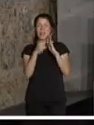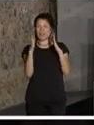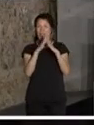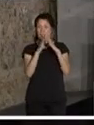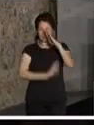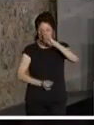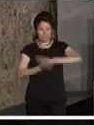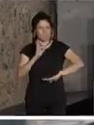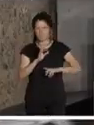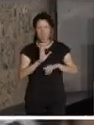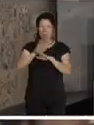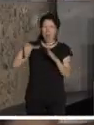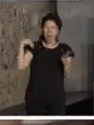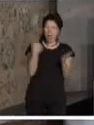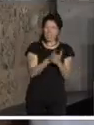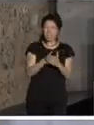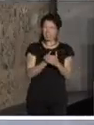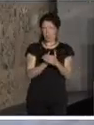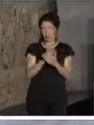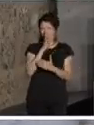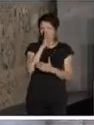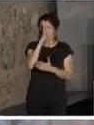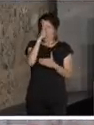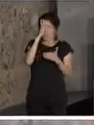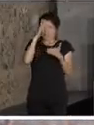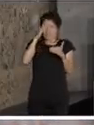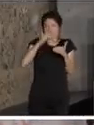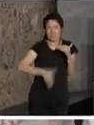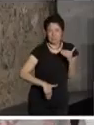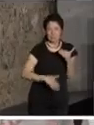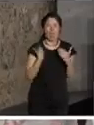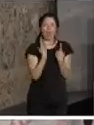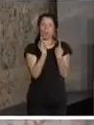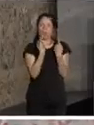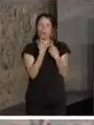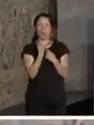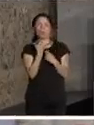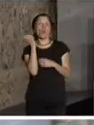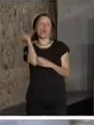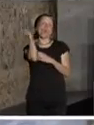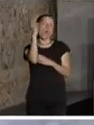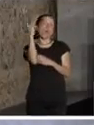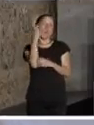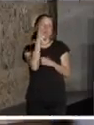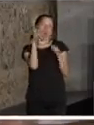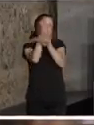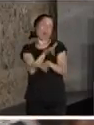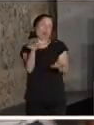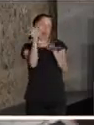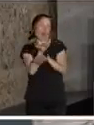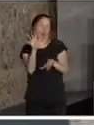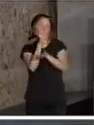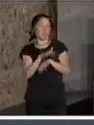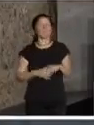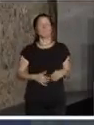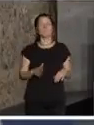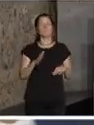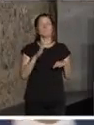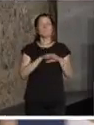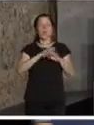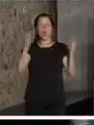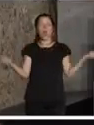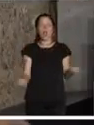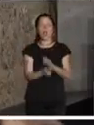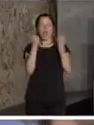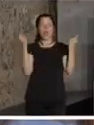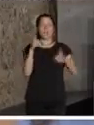vivienda hasta que ya se acababa la legislatura y necesitaba un poco de discurso populista para enfrentarse a